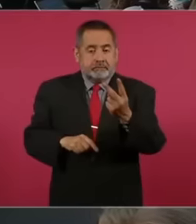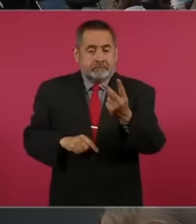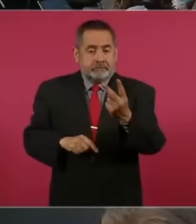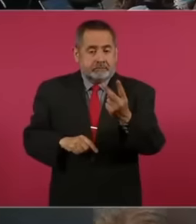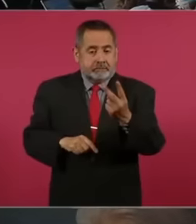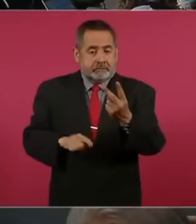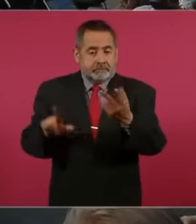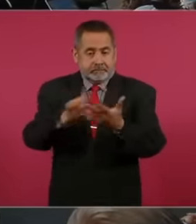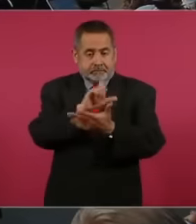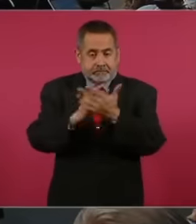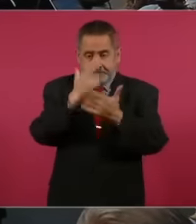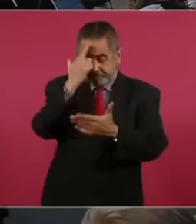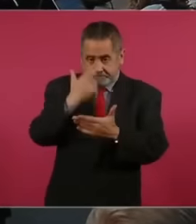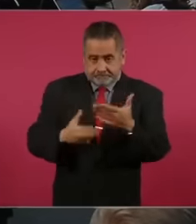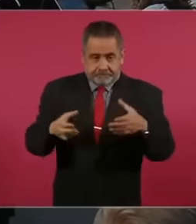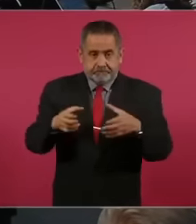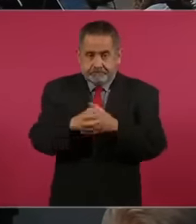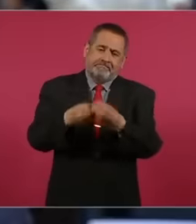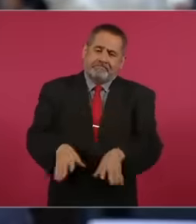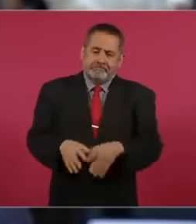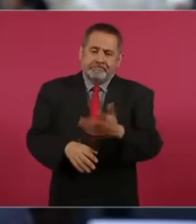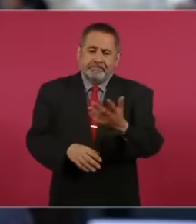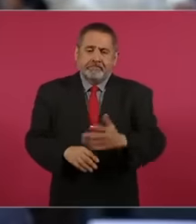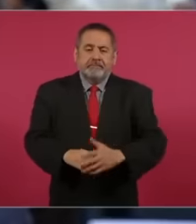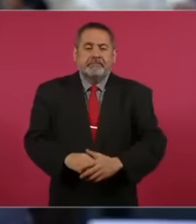tipos de delincuencia